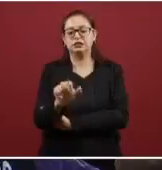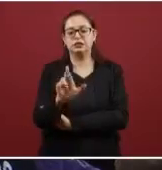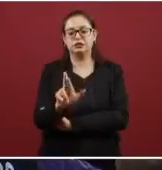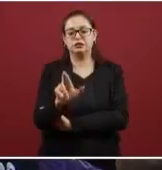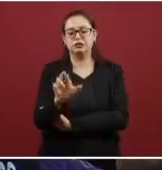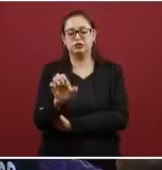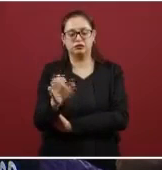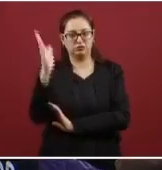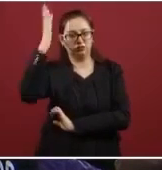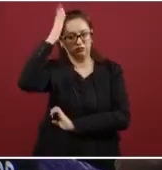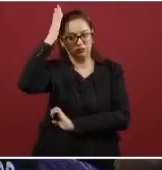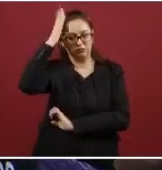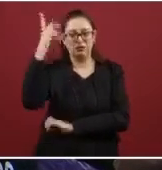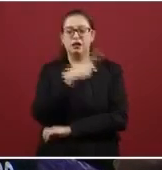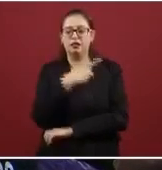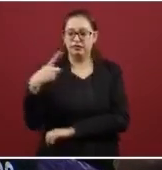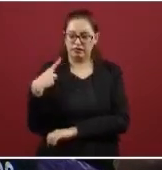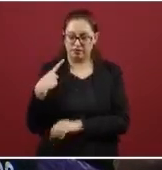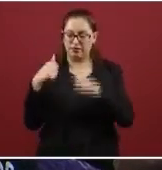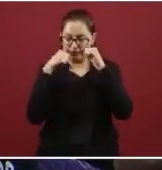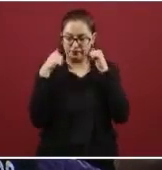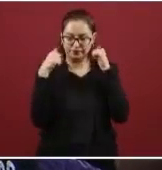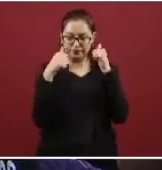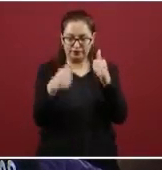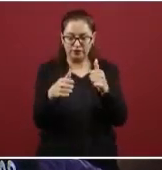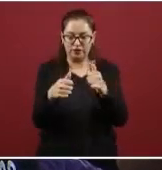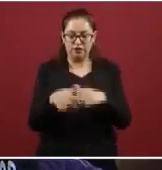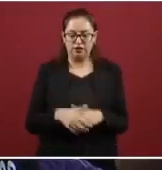Exteriores tiene que atenderlo.